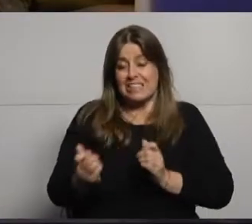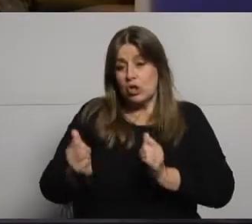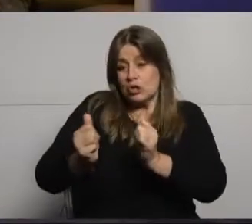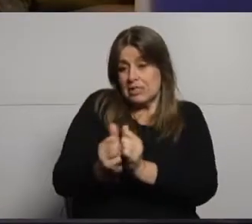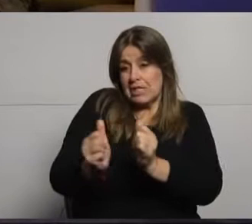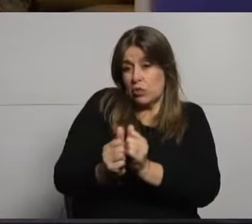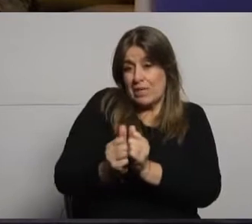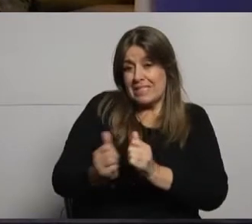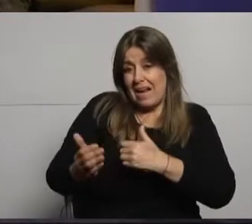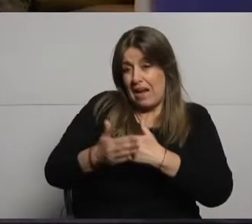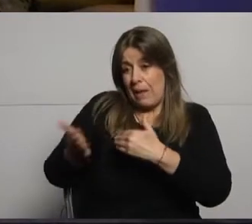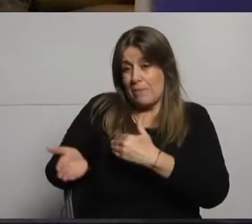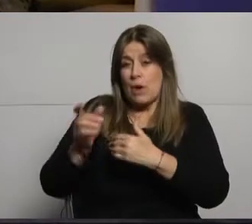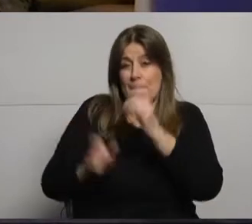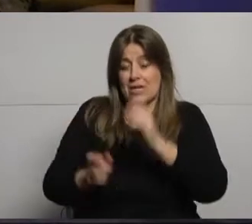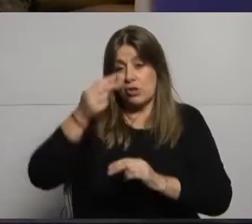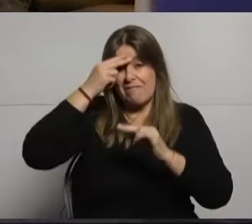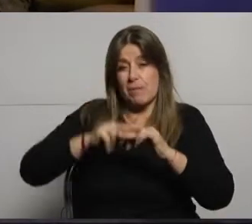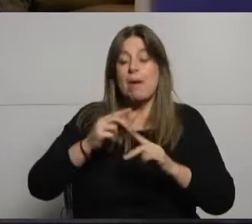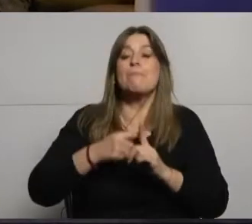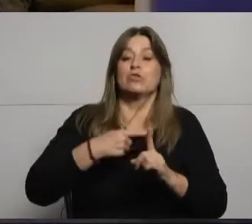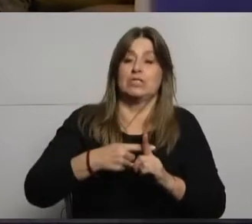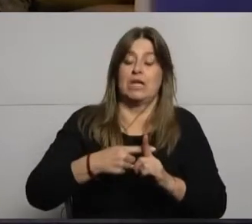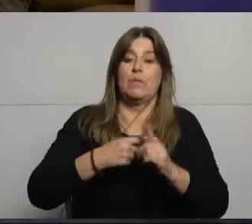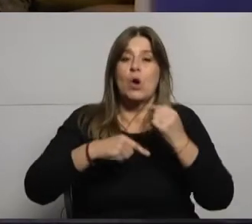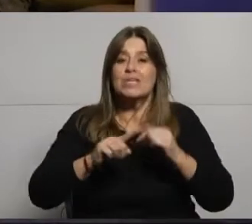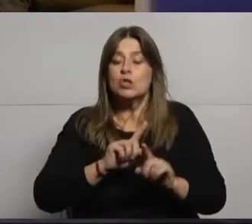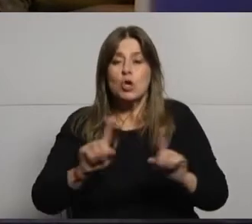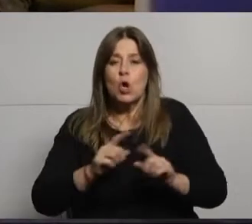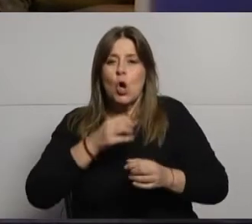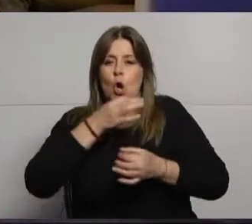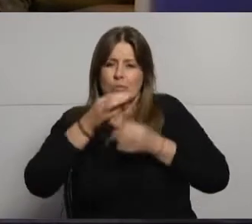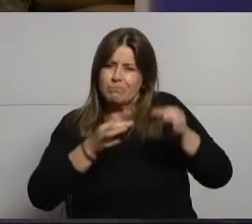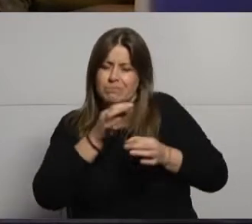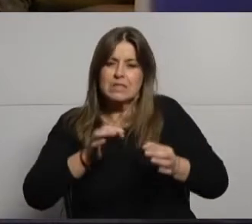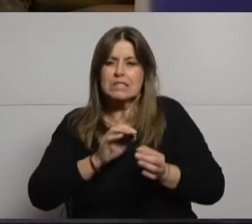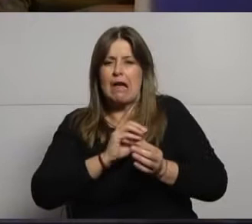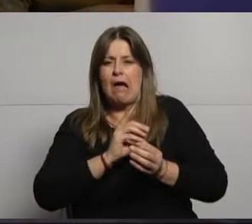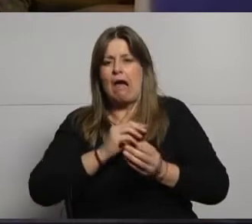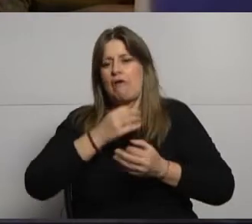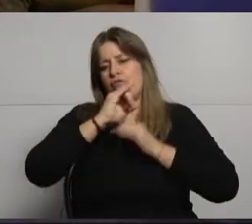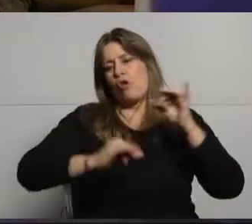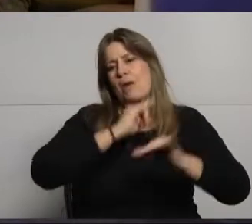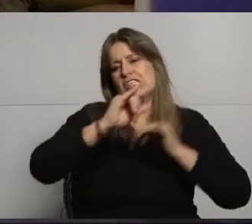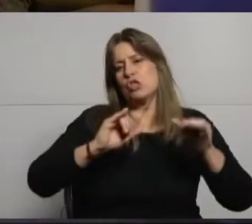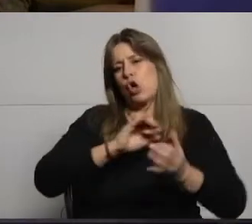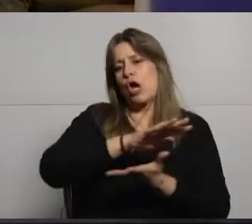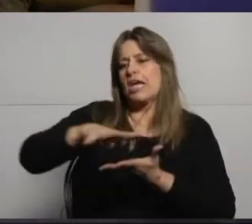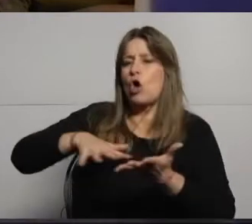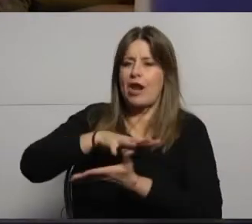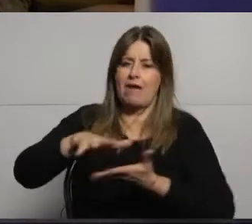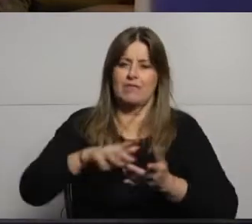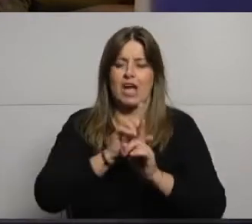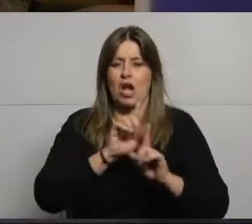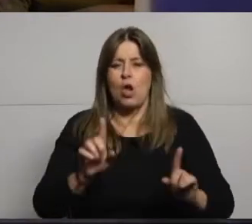de alguien que después fue positivo. Entonces, esto no utiliza información geográfica, para nada. Simplemente lo que trata de